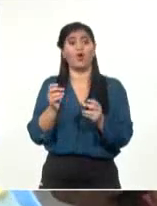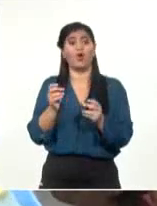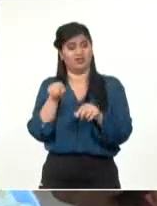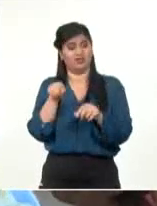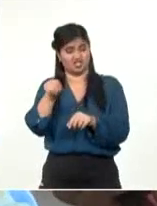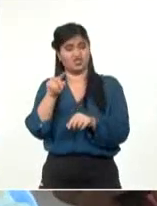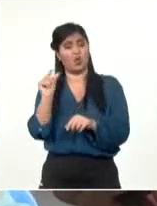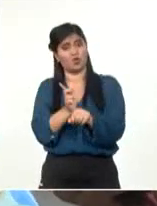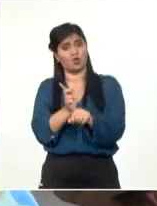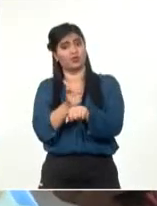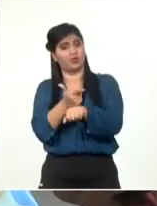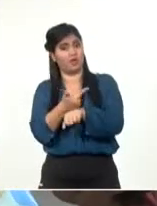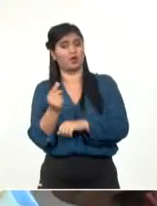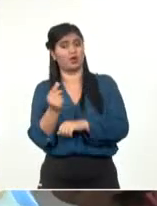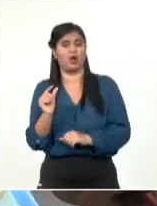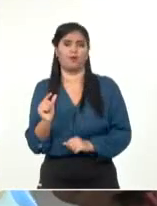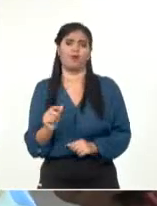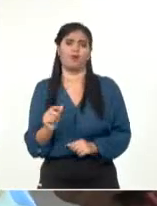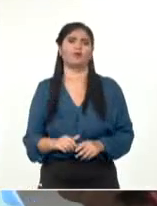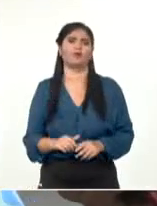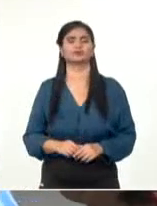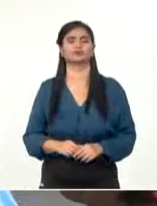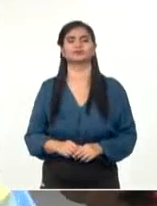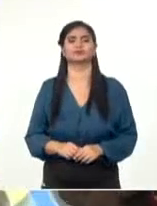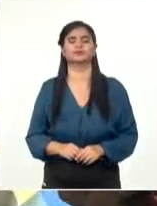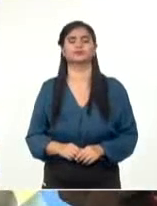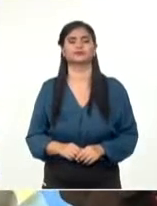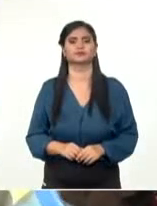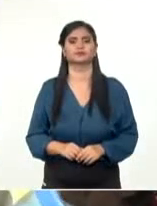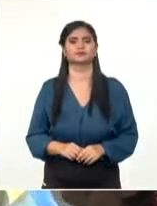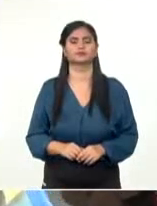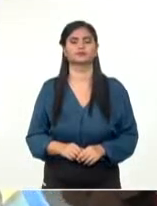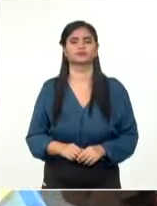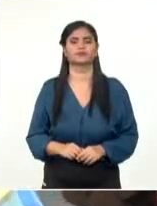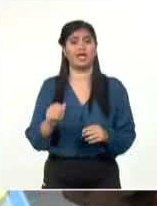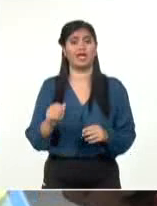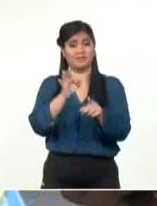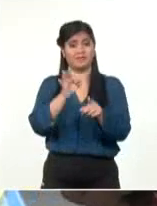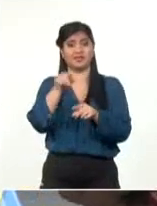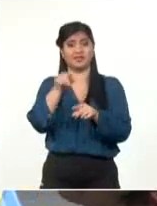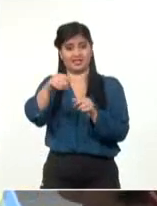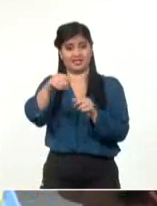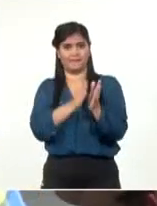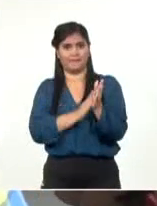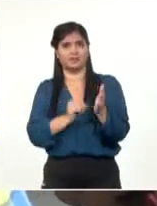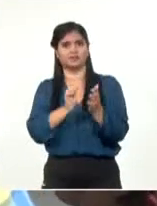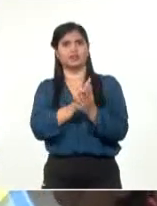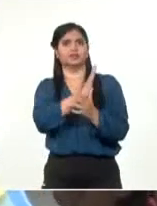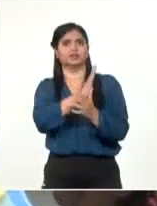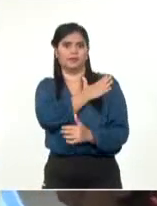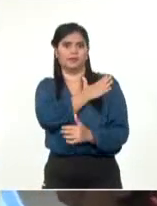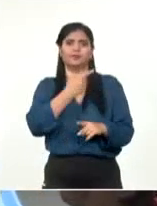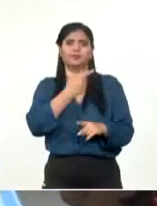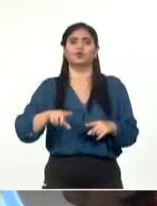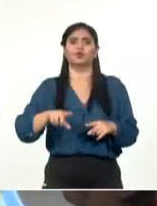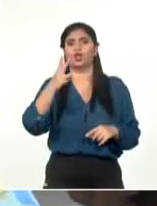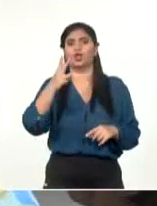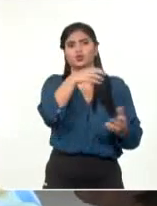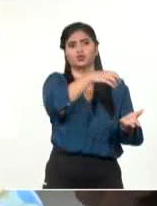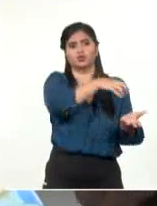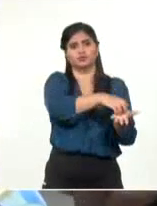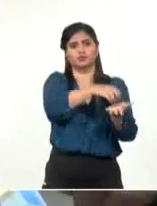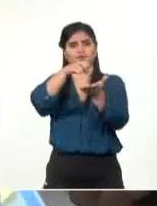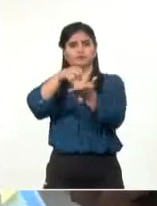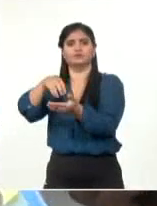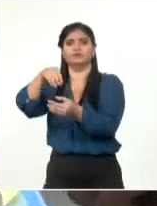tenerla disponible en este mes ahora de marzo. Y tenemos dos unidades en la termoeléctrica Renté también,